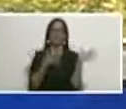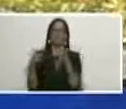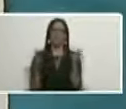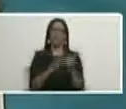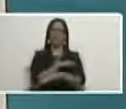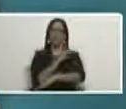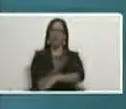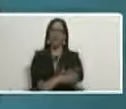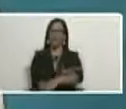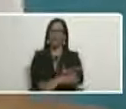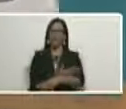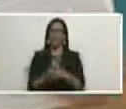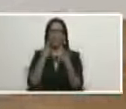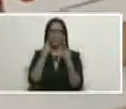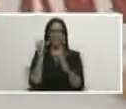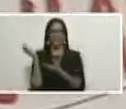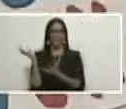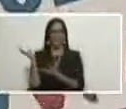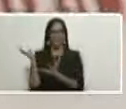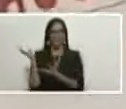mira.